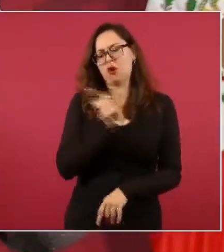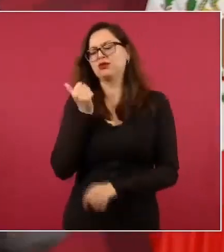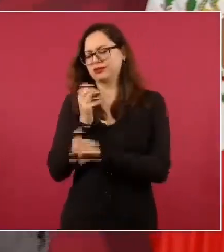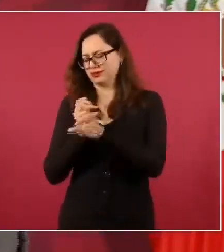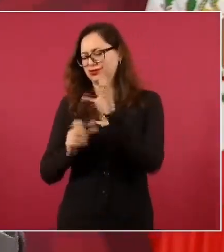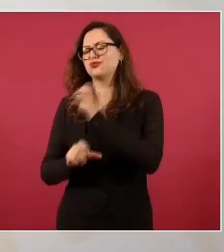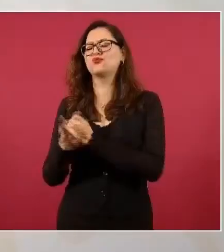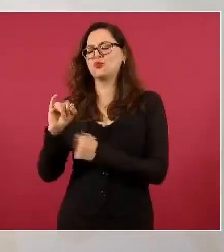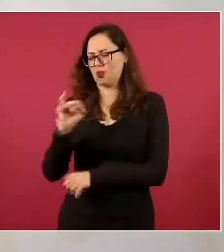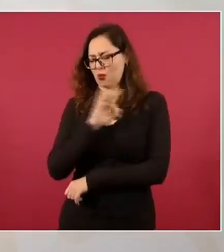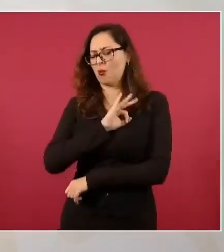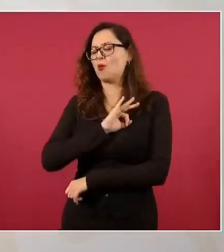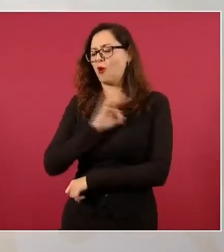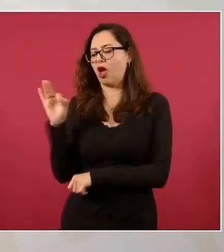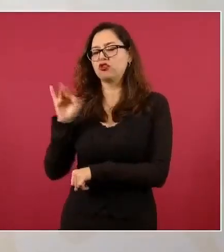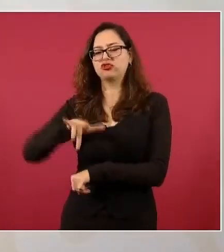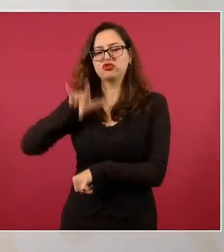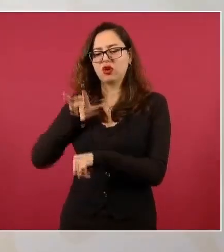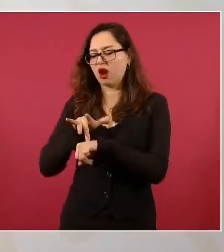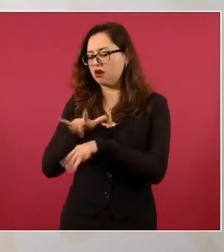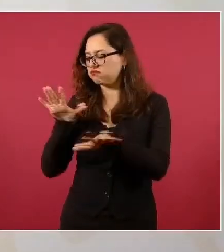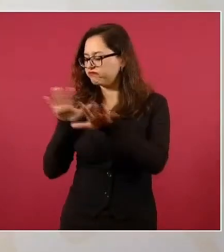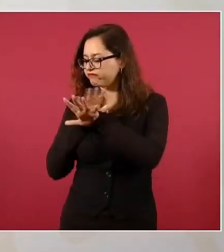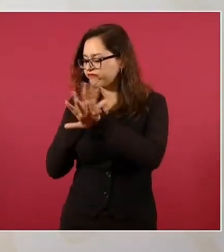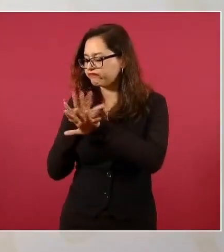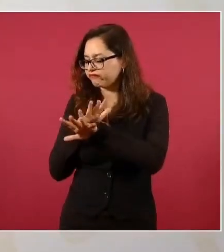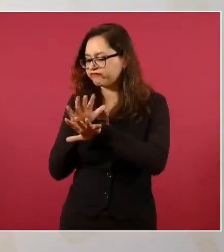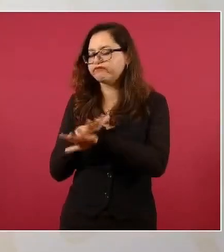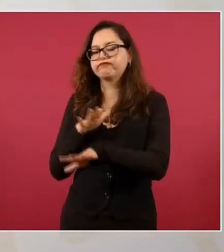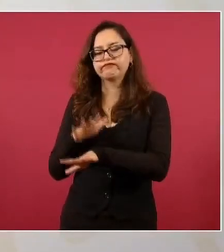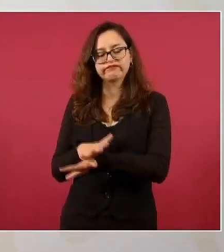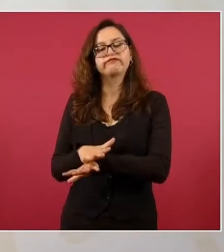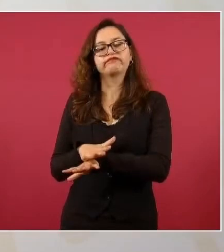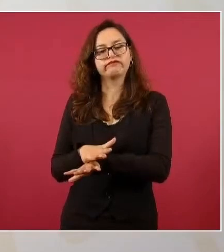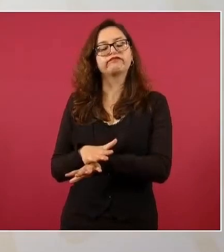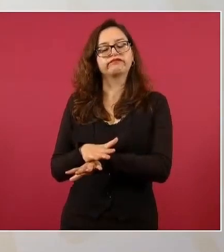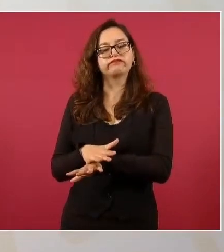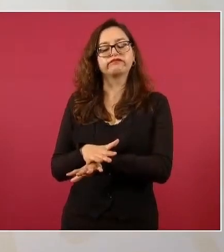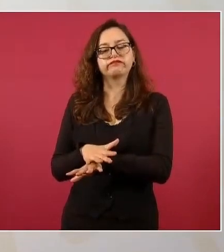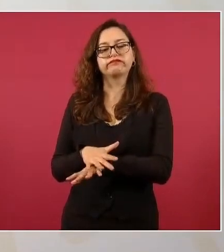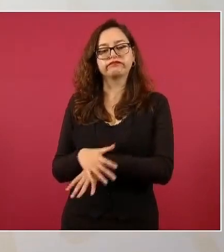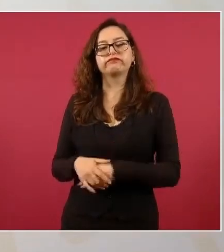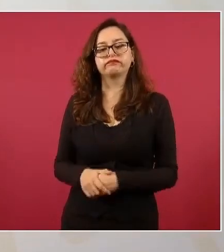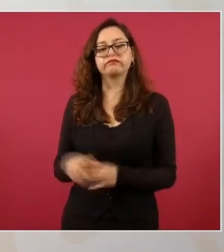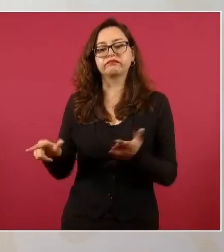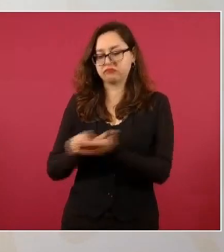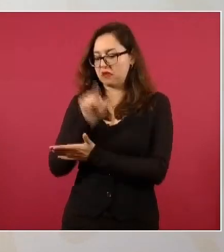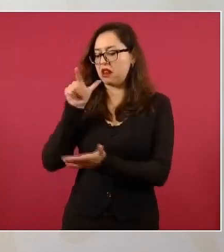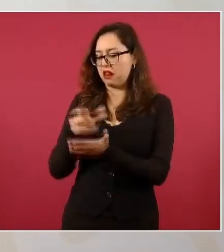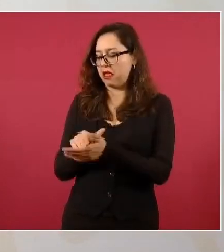posibilidades de reformar la ley electoral, la secundaria,